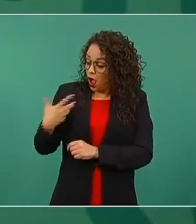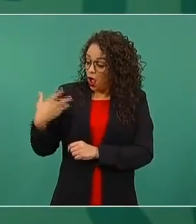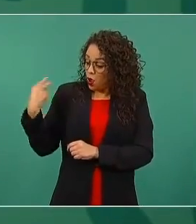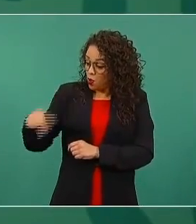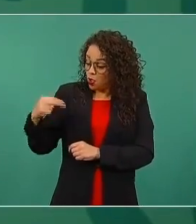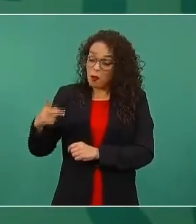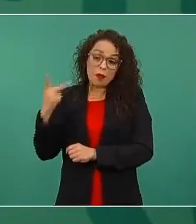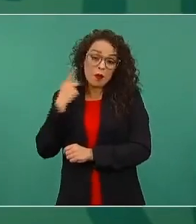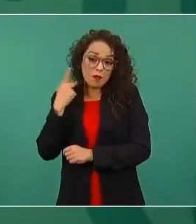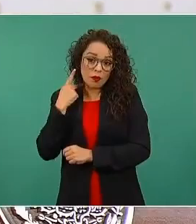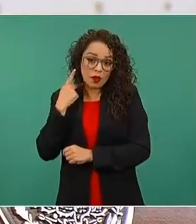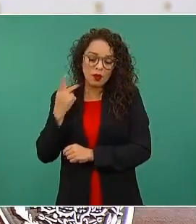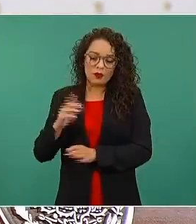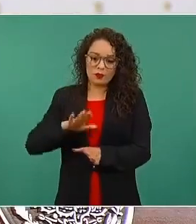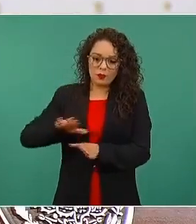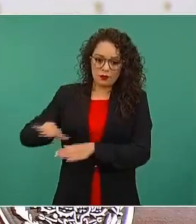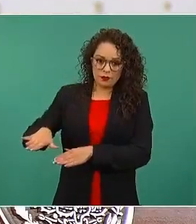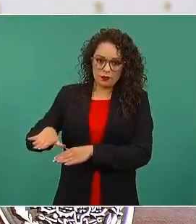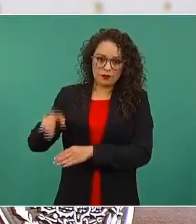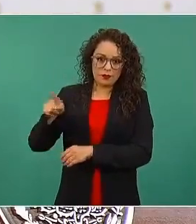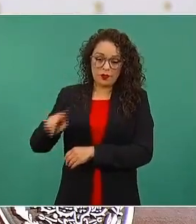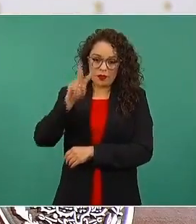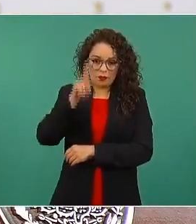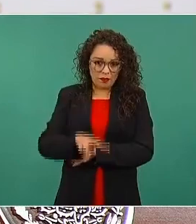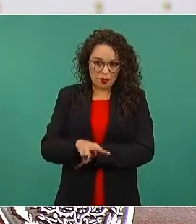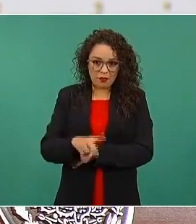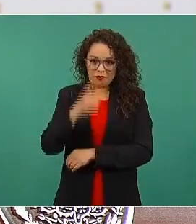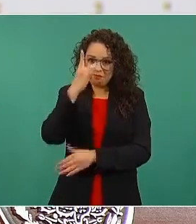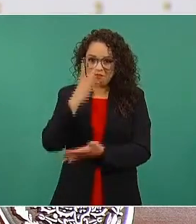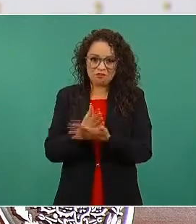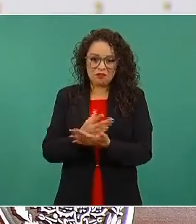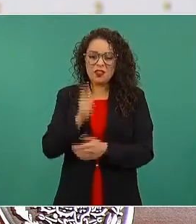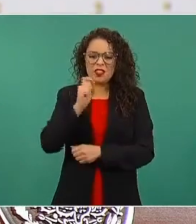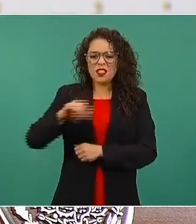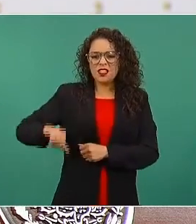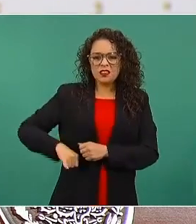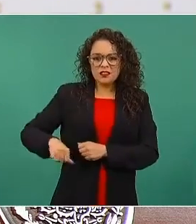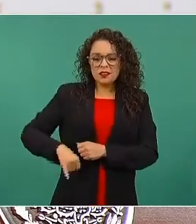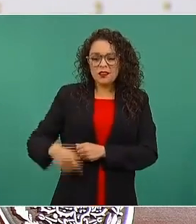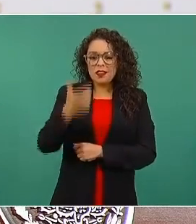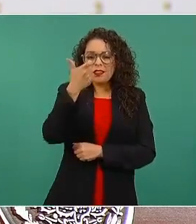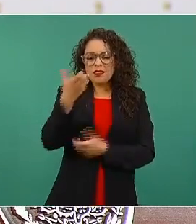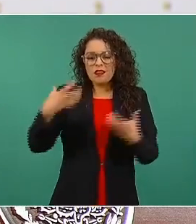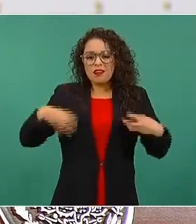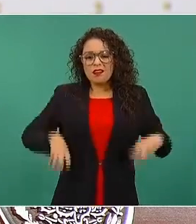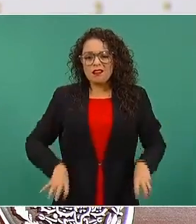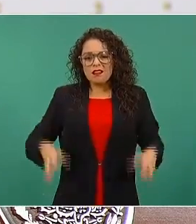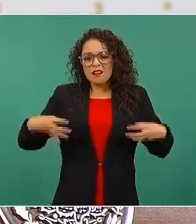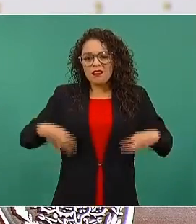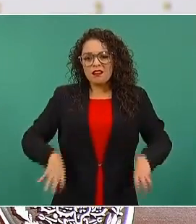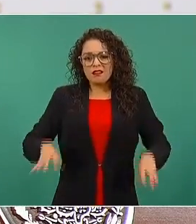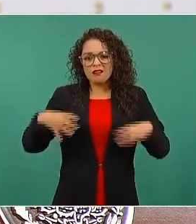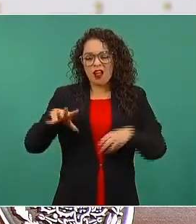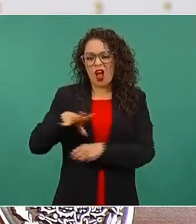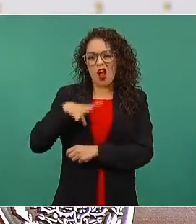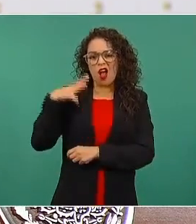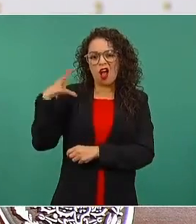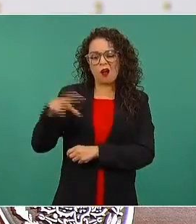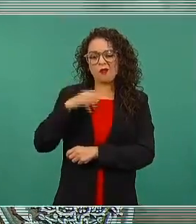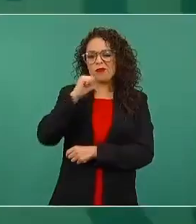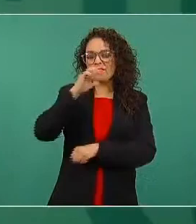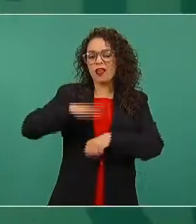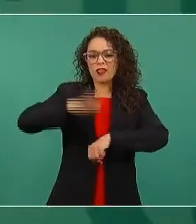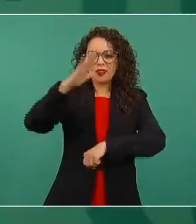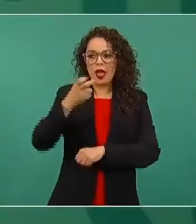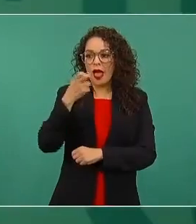más que un ambicioso vulgar, corrupto, que lo que le importa es el